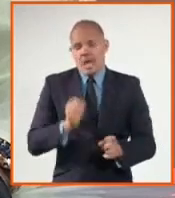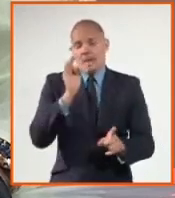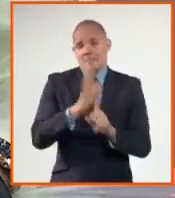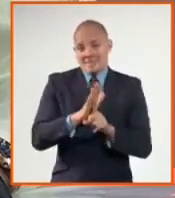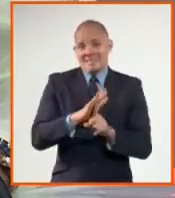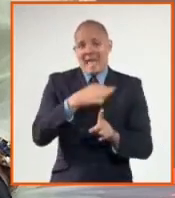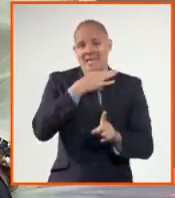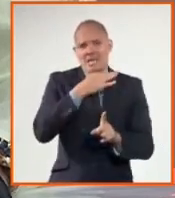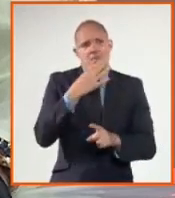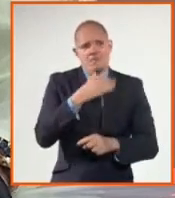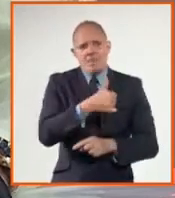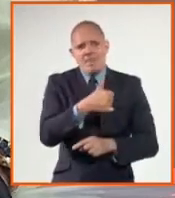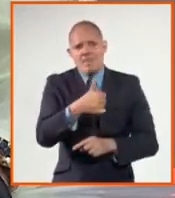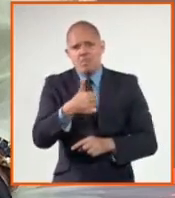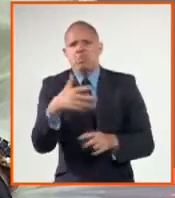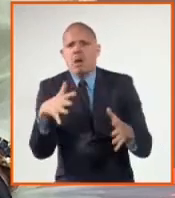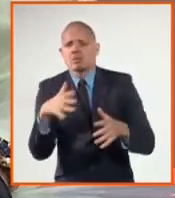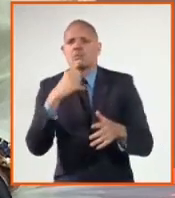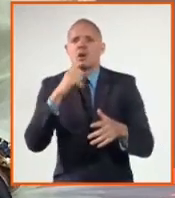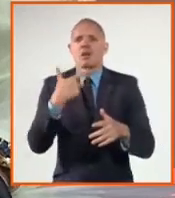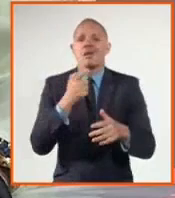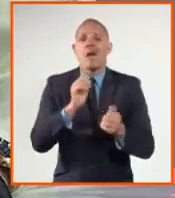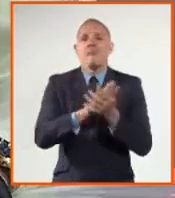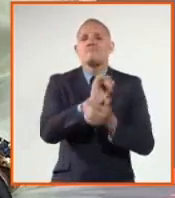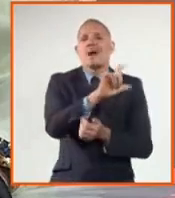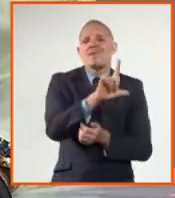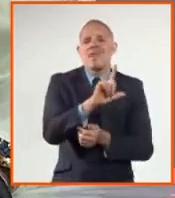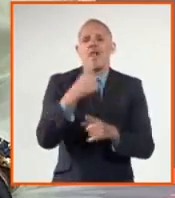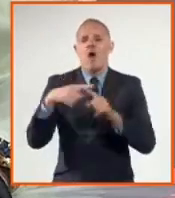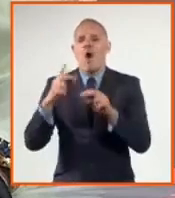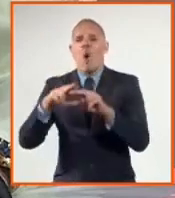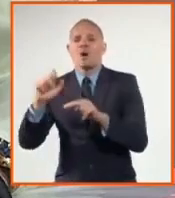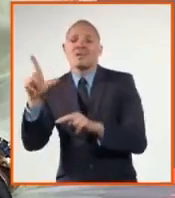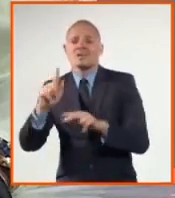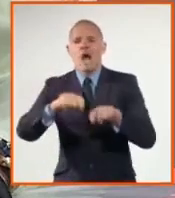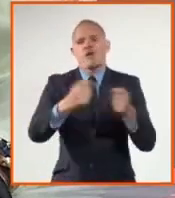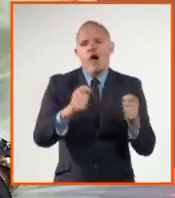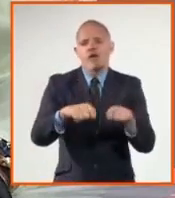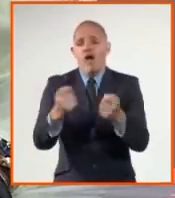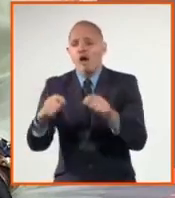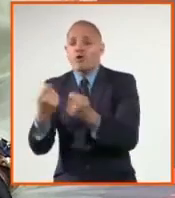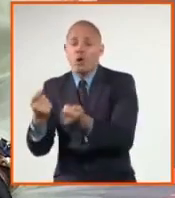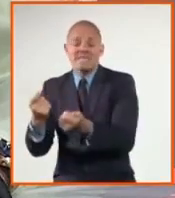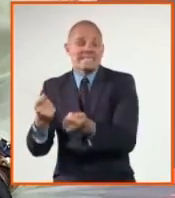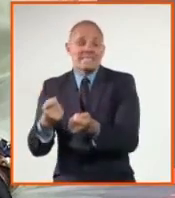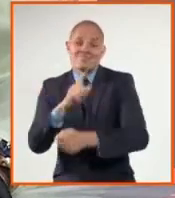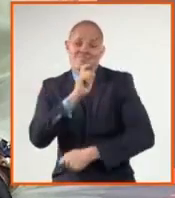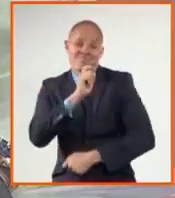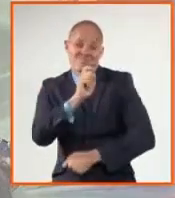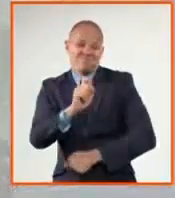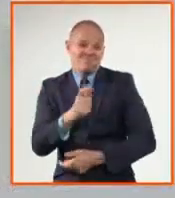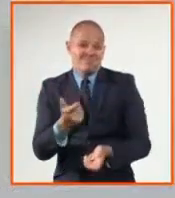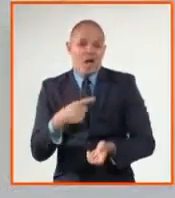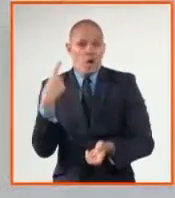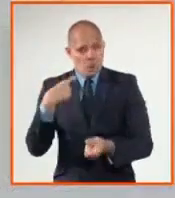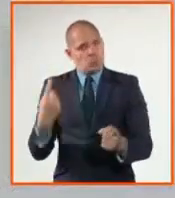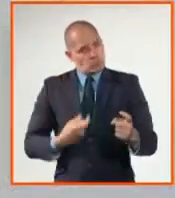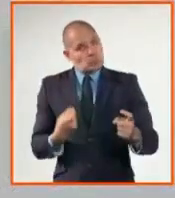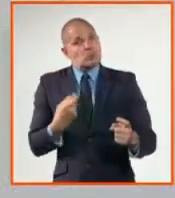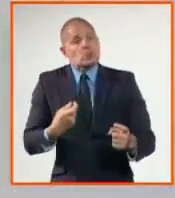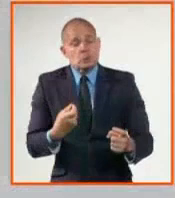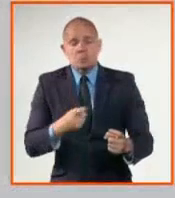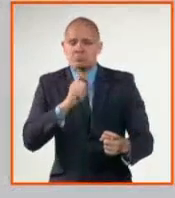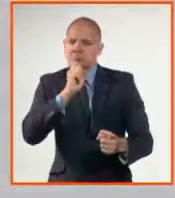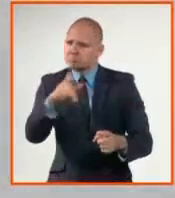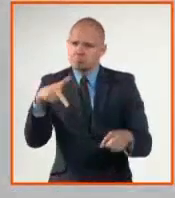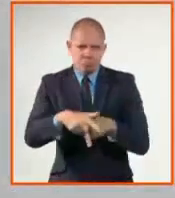efecto e imposibilitaron cumplir este compromiso que era garantizar el servicio eléctrico en estos